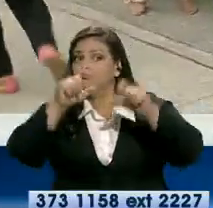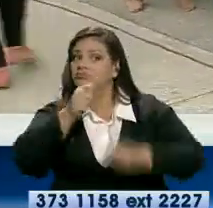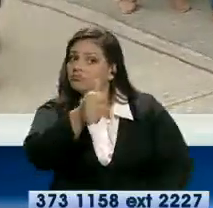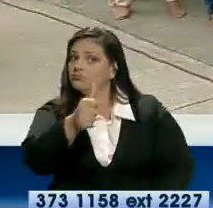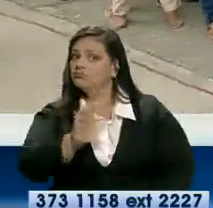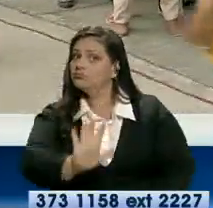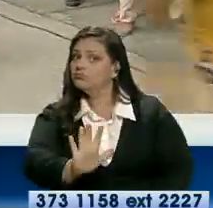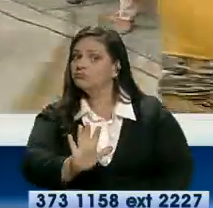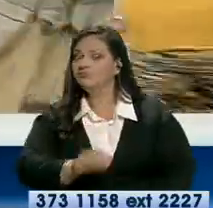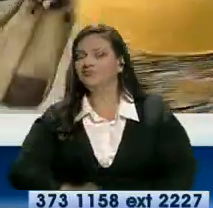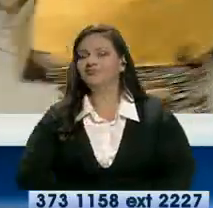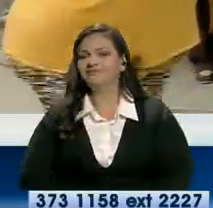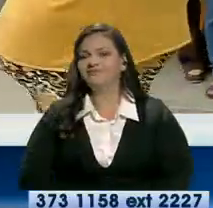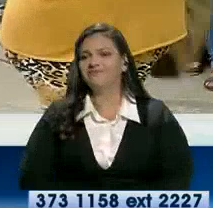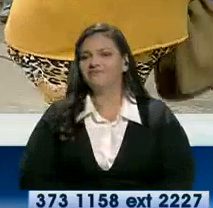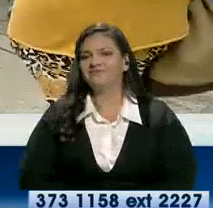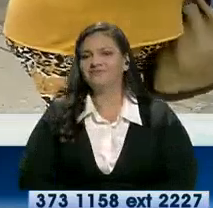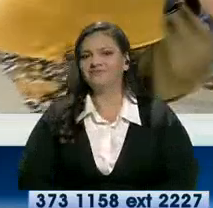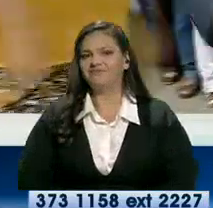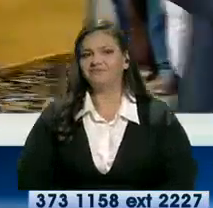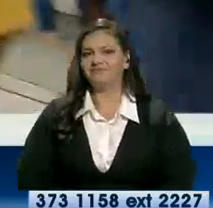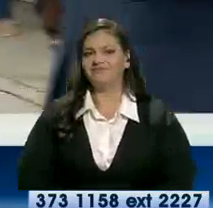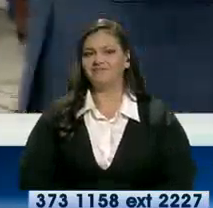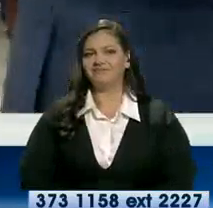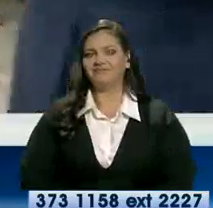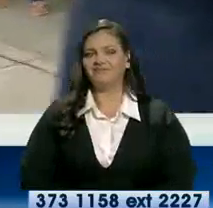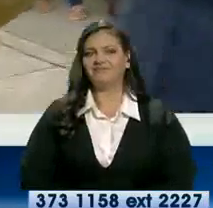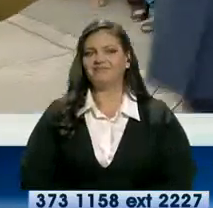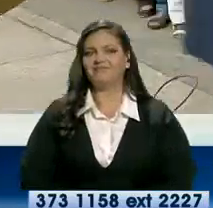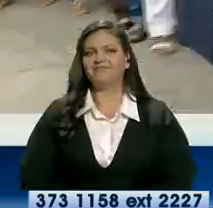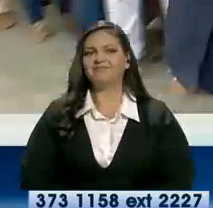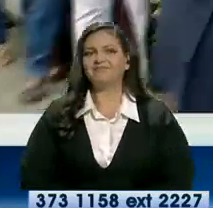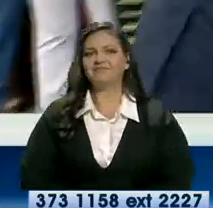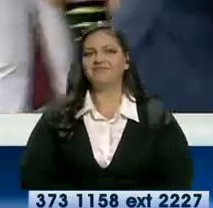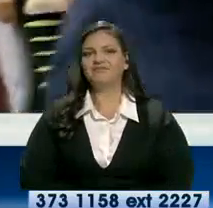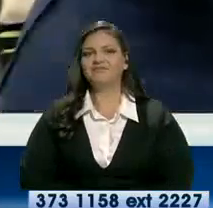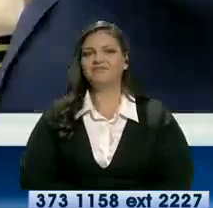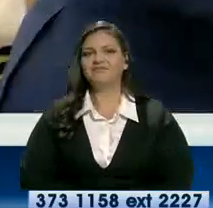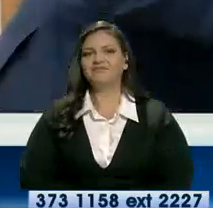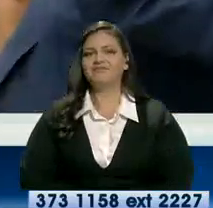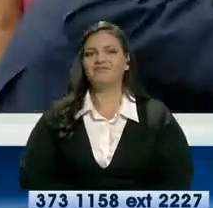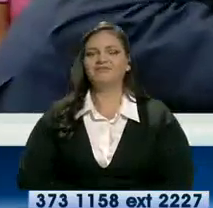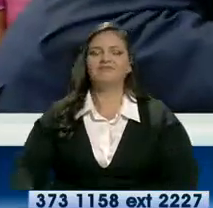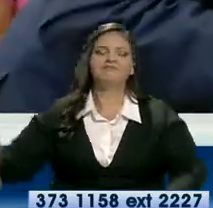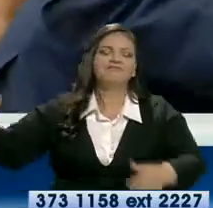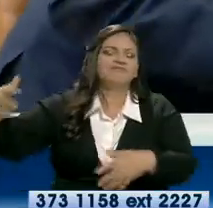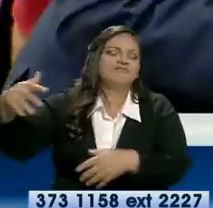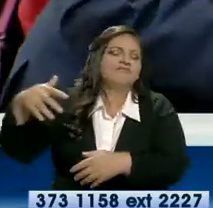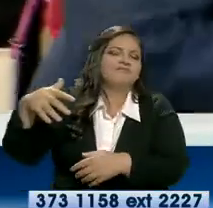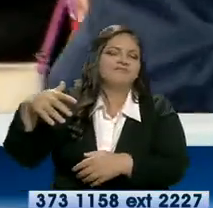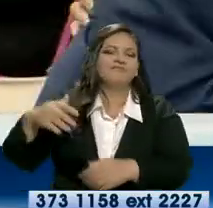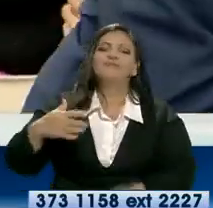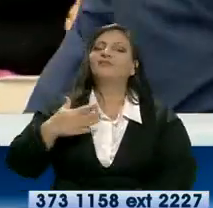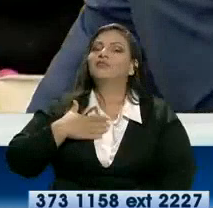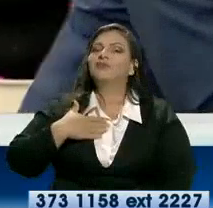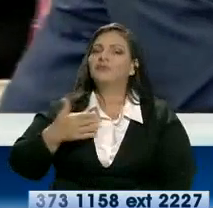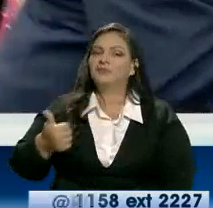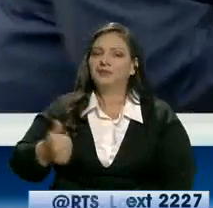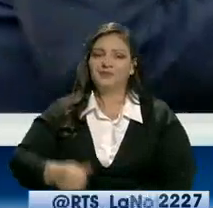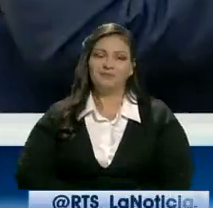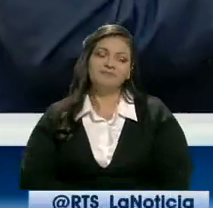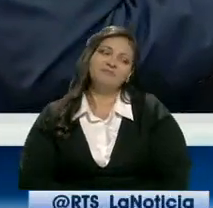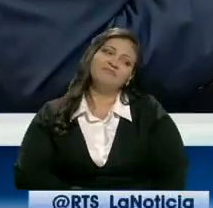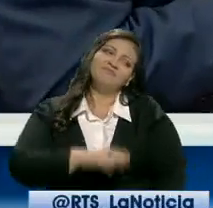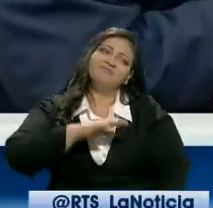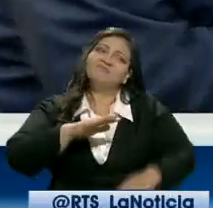Sácala bien, cuidado. Sí, le quita el teléfono, se lo quitamos. No le damos más teléfono. A ver, déjeme abrazar a esta madrecita de acá. ¿Cómo está? Ay, regular.